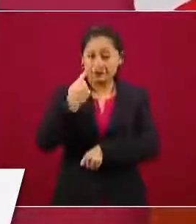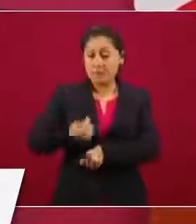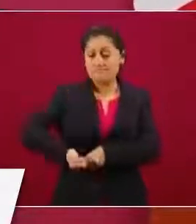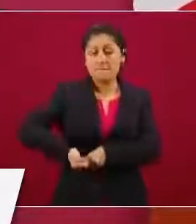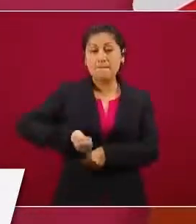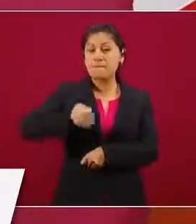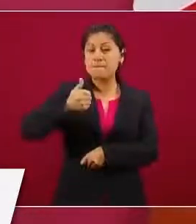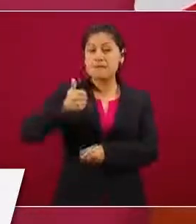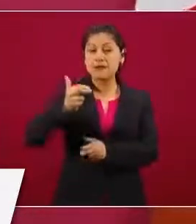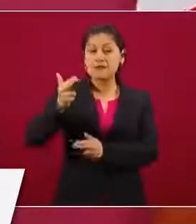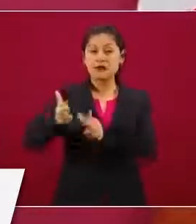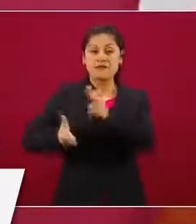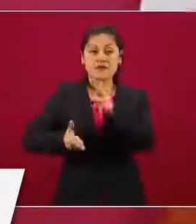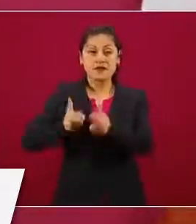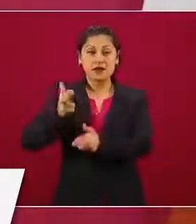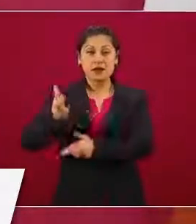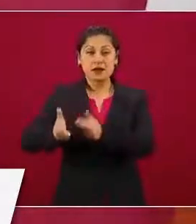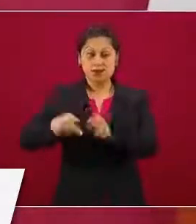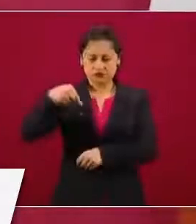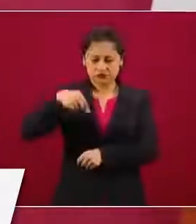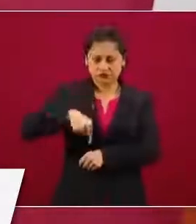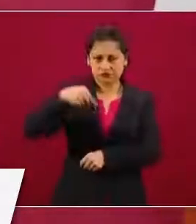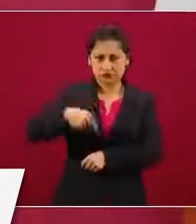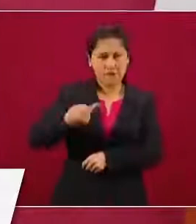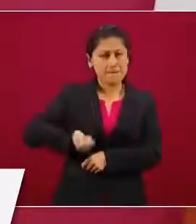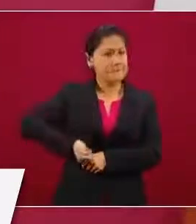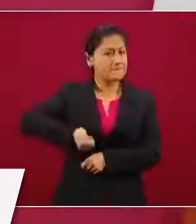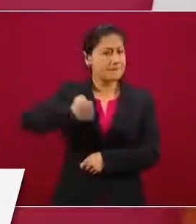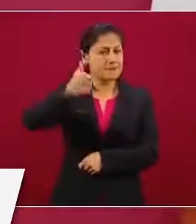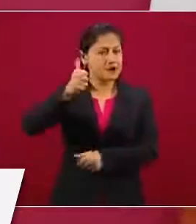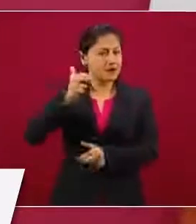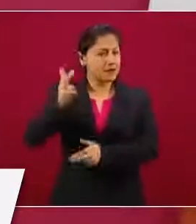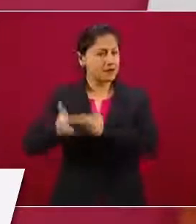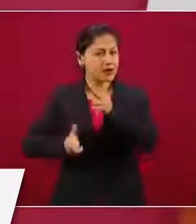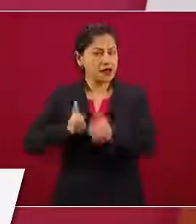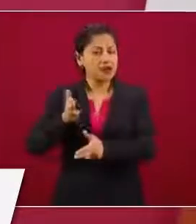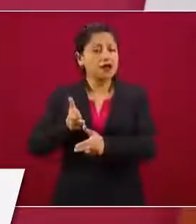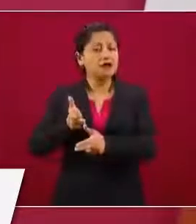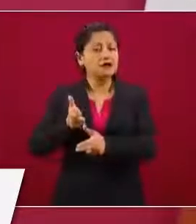inauguró, la primera vía férrea, fue la de